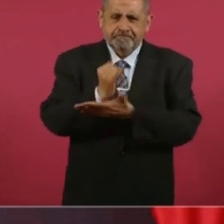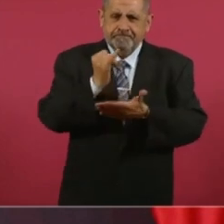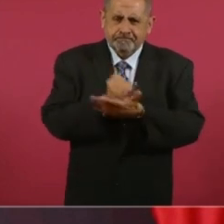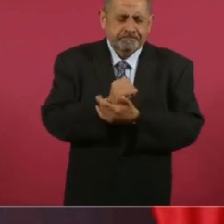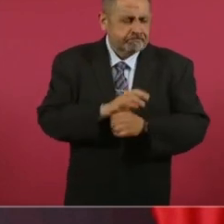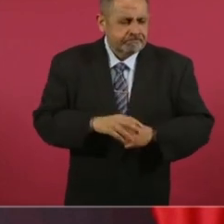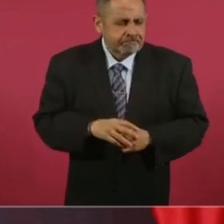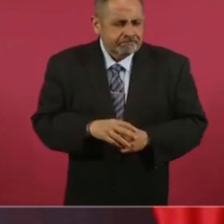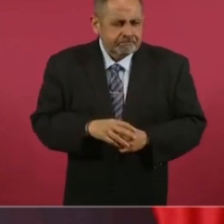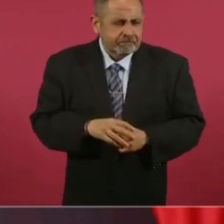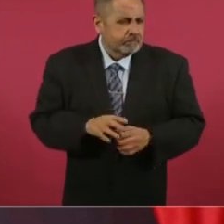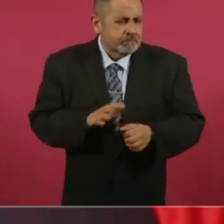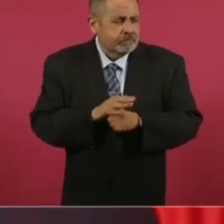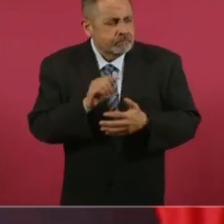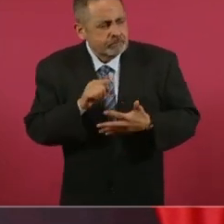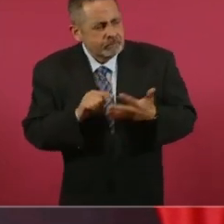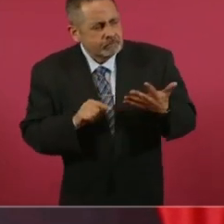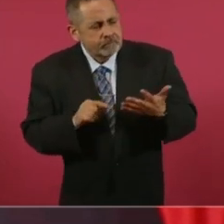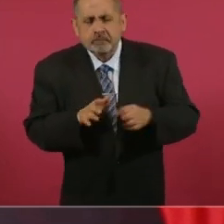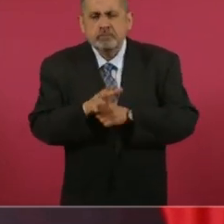¿Cuáles a favor del pueblo?